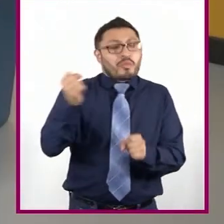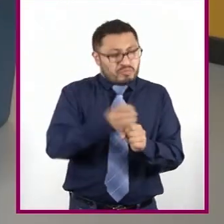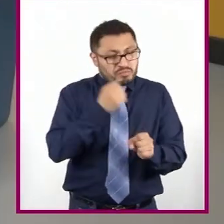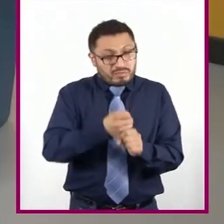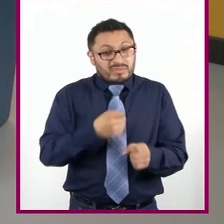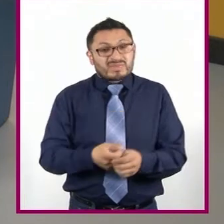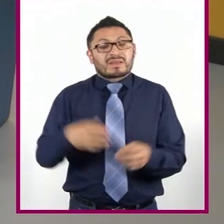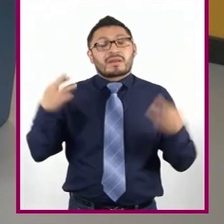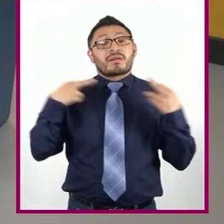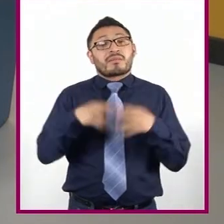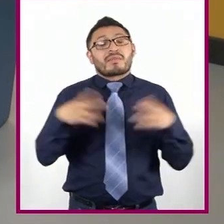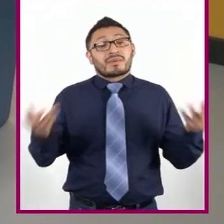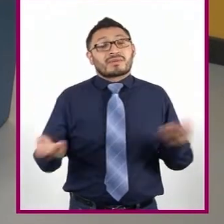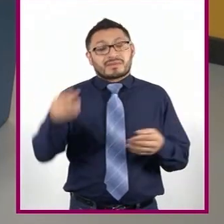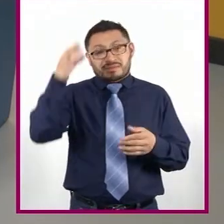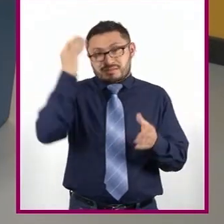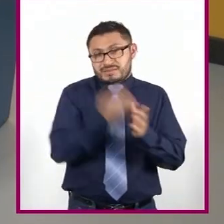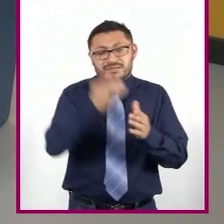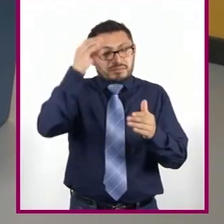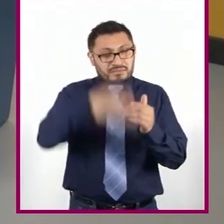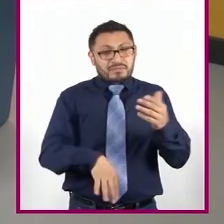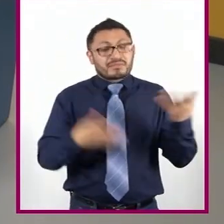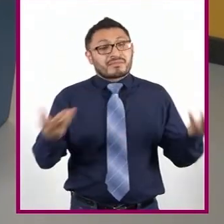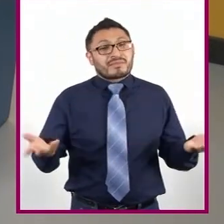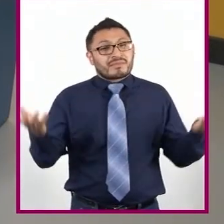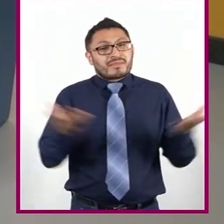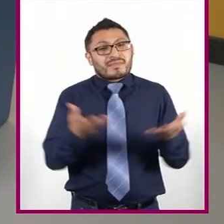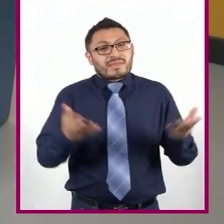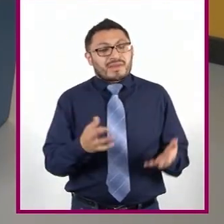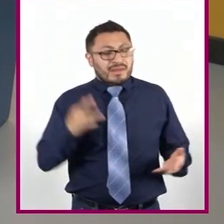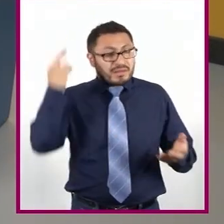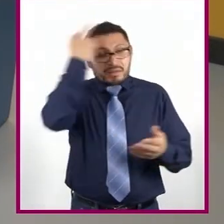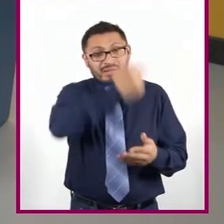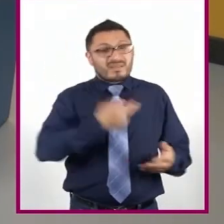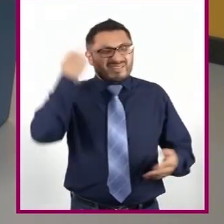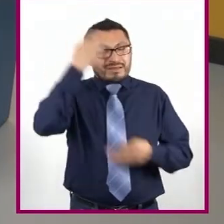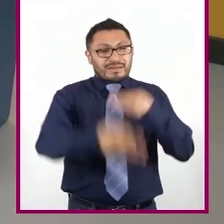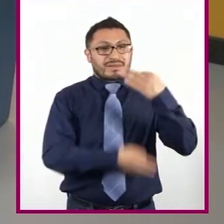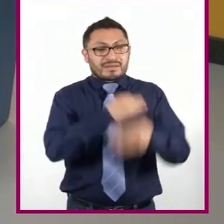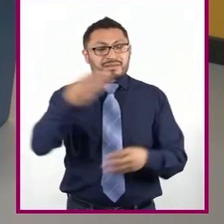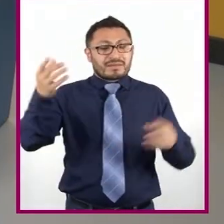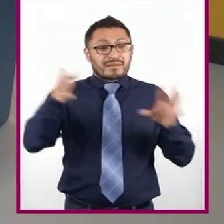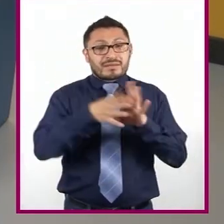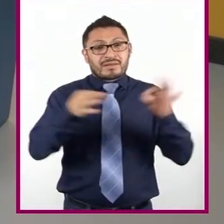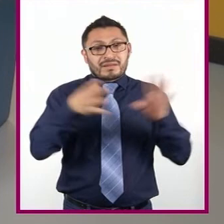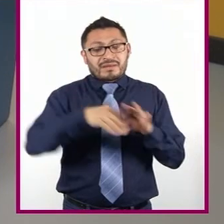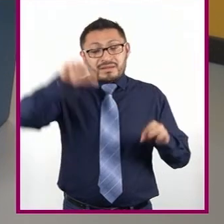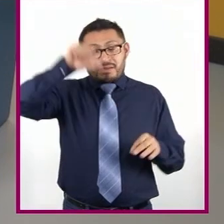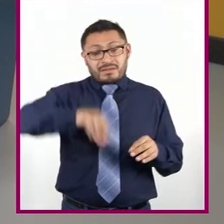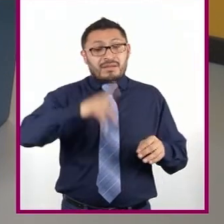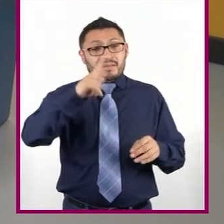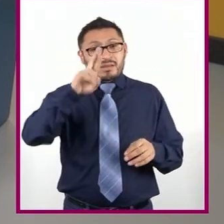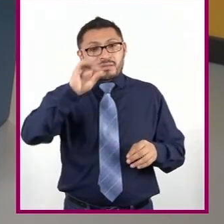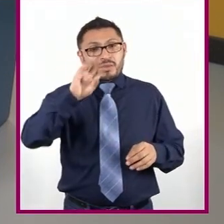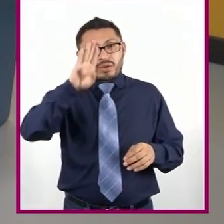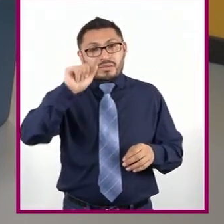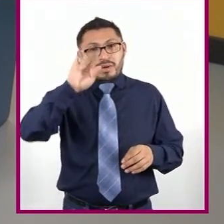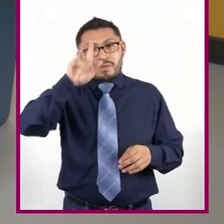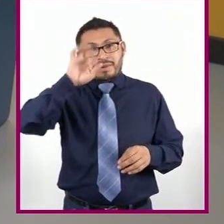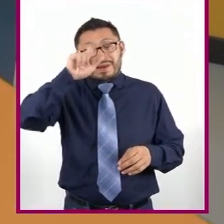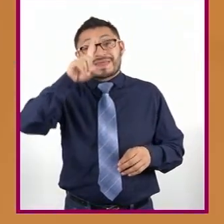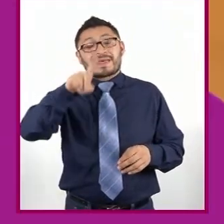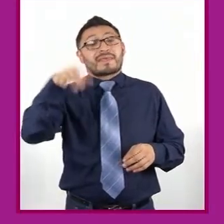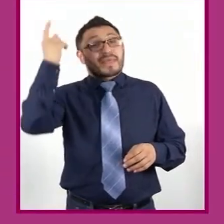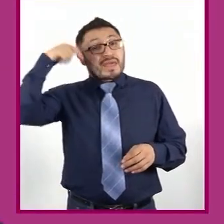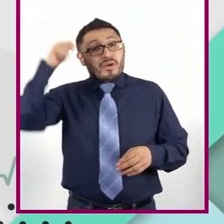Maestro Eduardo, para cerrar la sesión, hagamos una recapitulación de las definiciones de probabilidad teórica y de